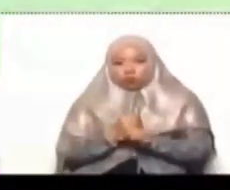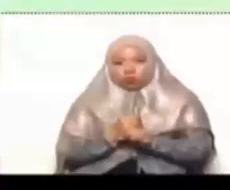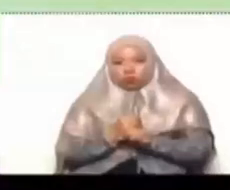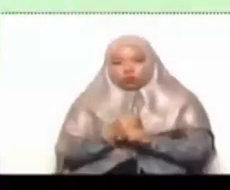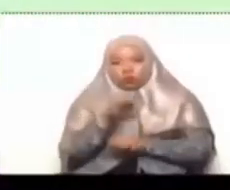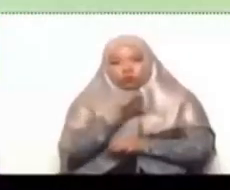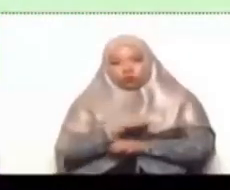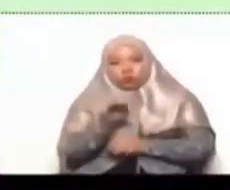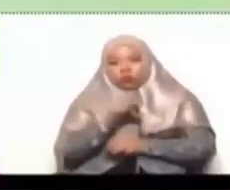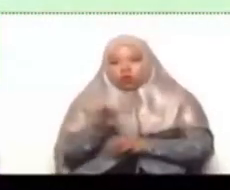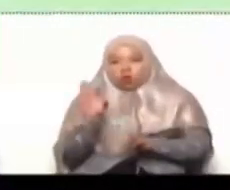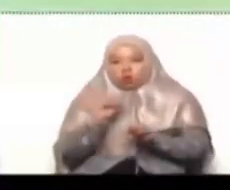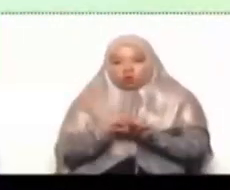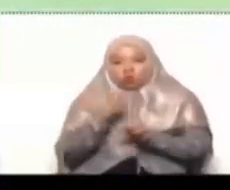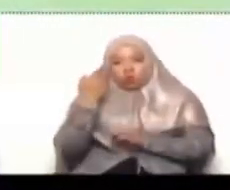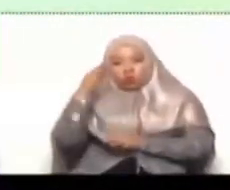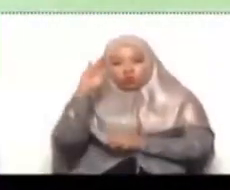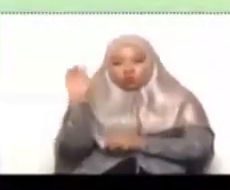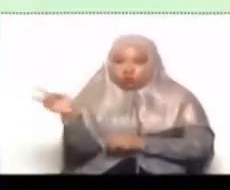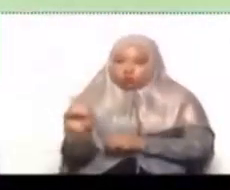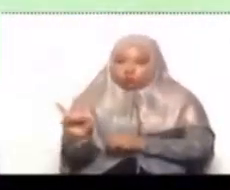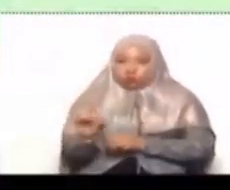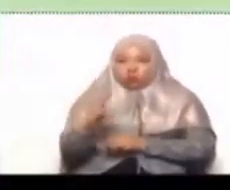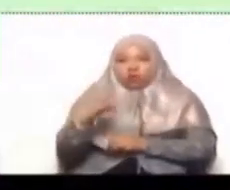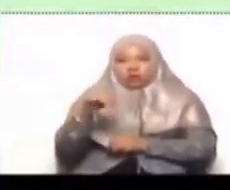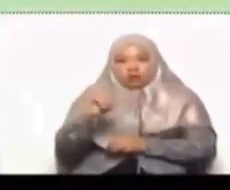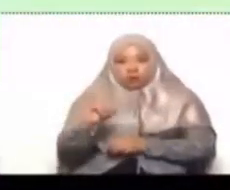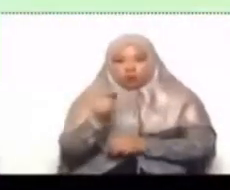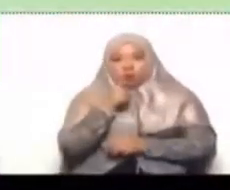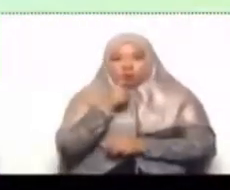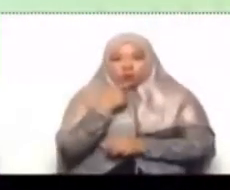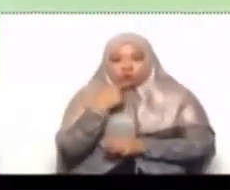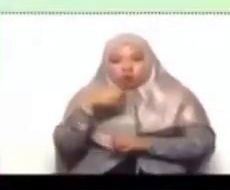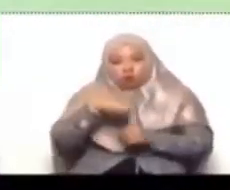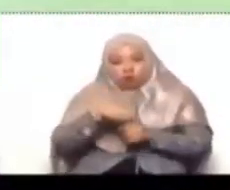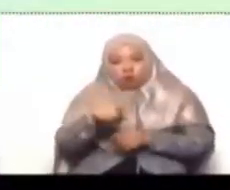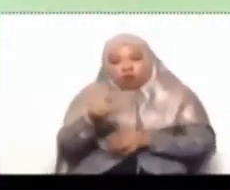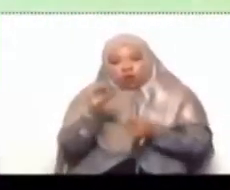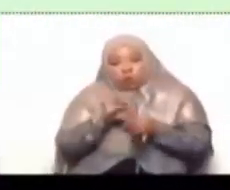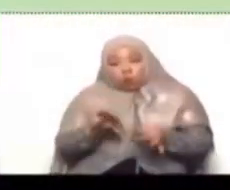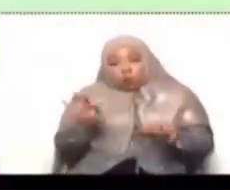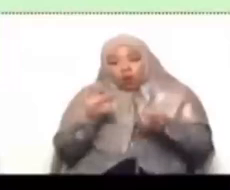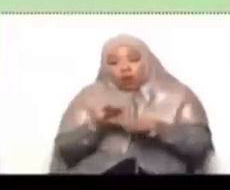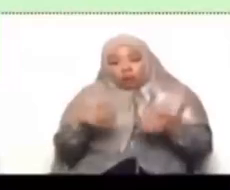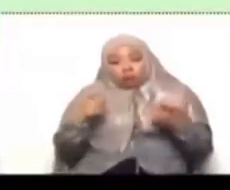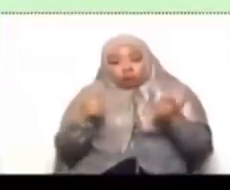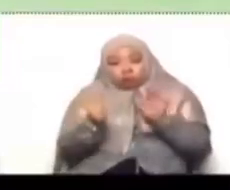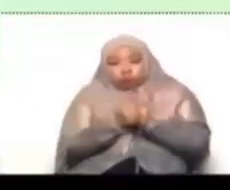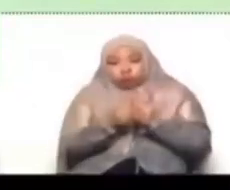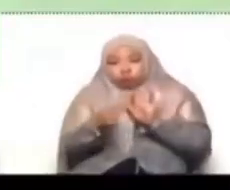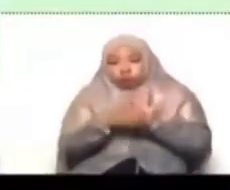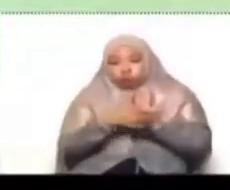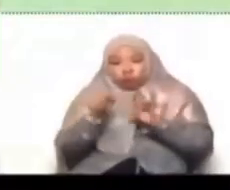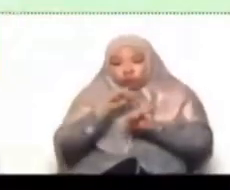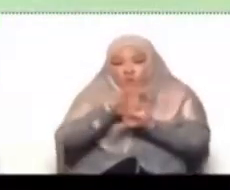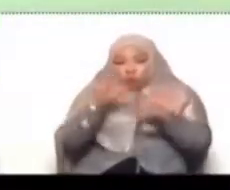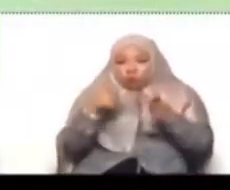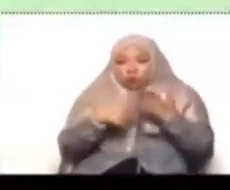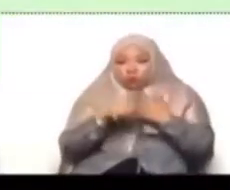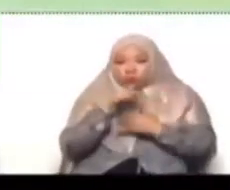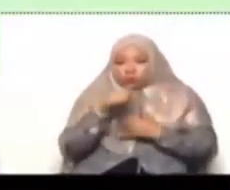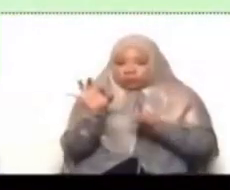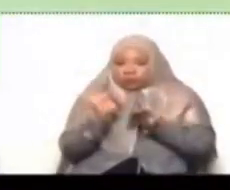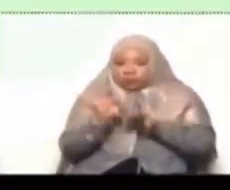agente infiltrado cubano en la CIA, conoce el monstruo desde adentro, habla sobre estos golpes blandos, que de blandos no